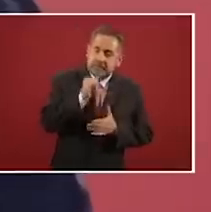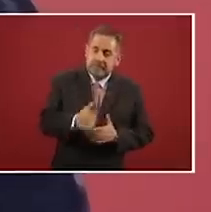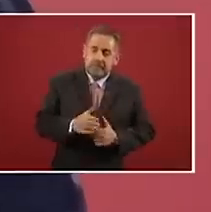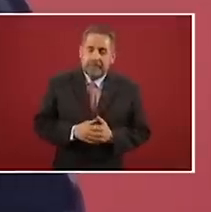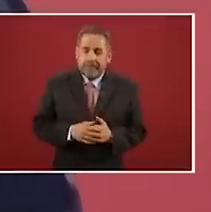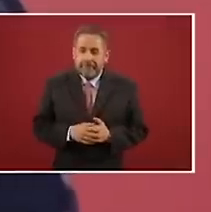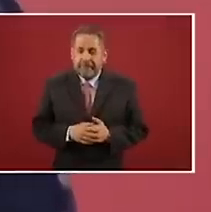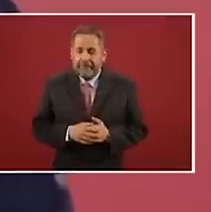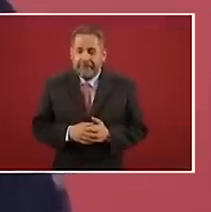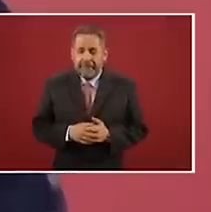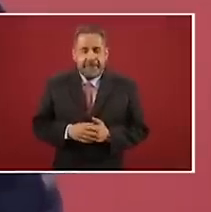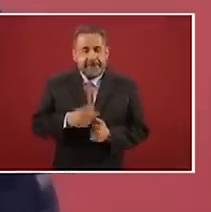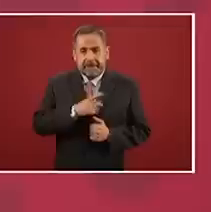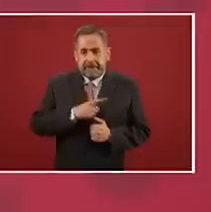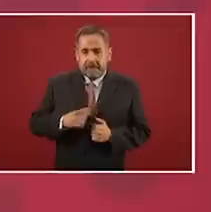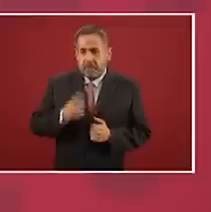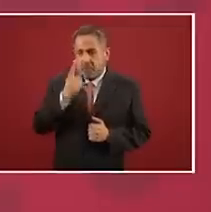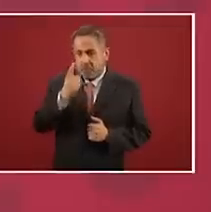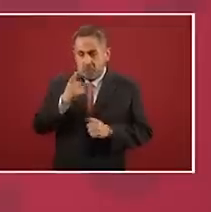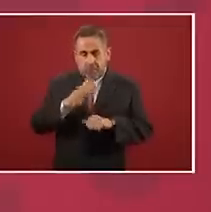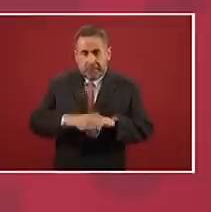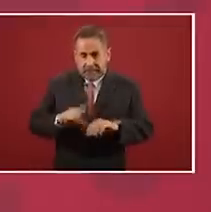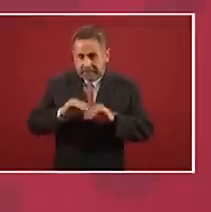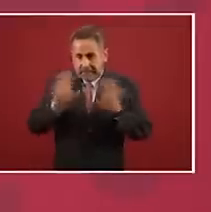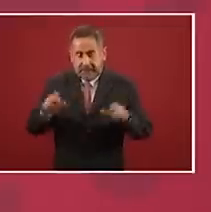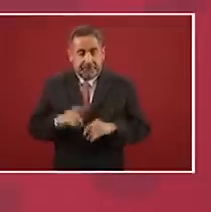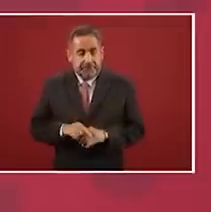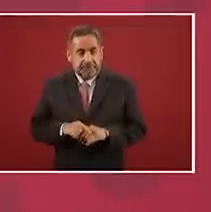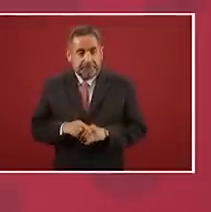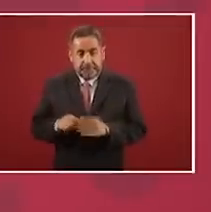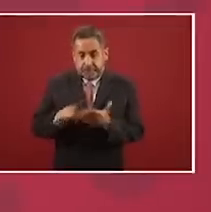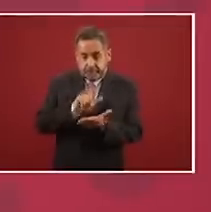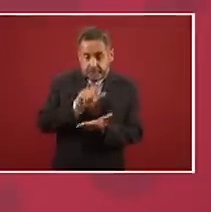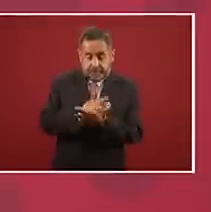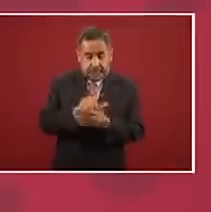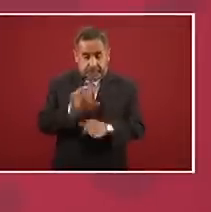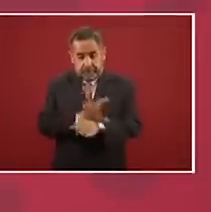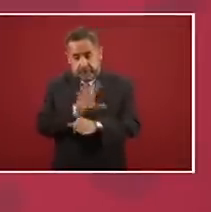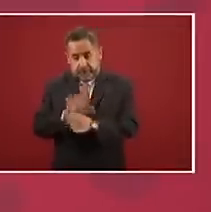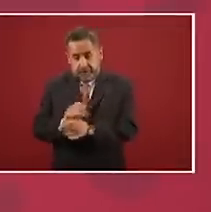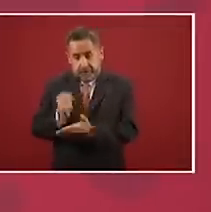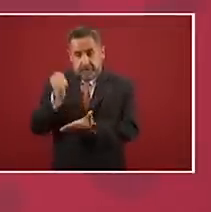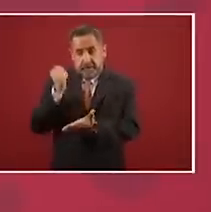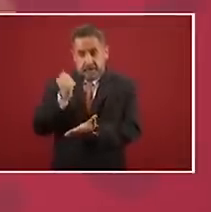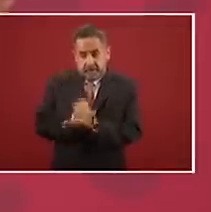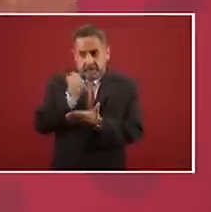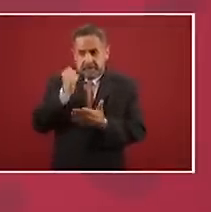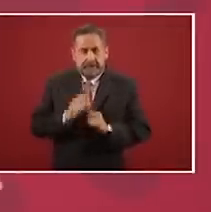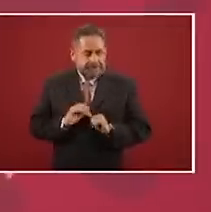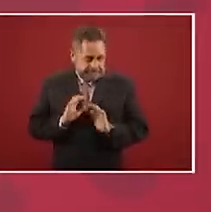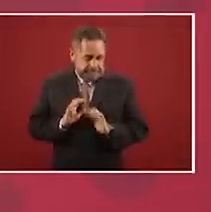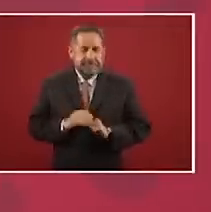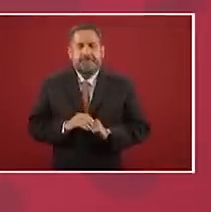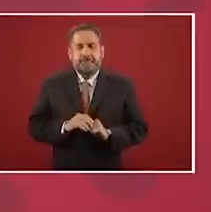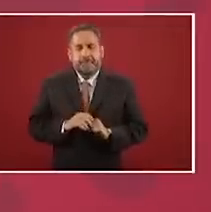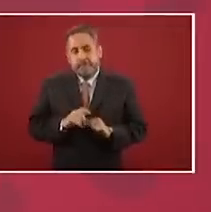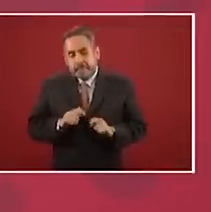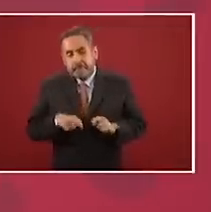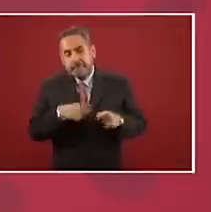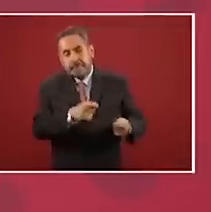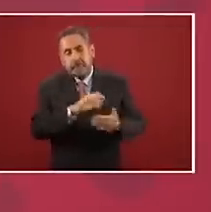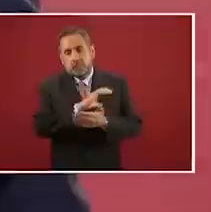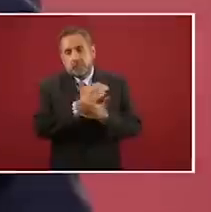Debe de quedar muy claro. Se aprobó la reforma energética. Se les entregaron